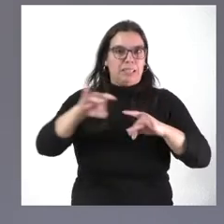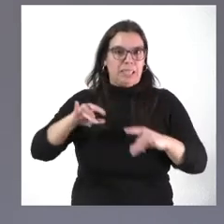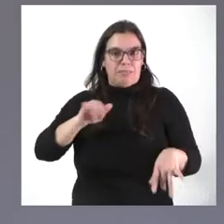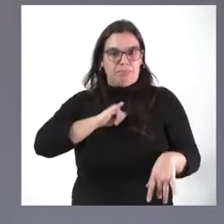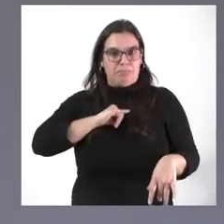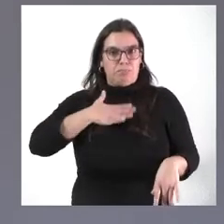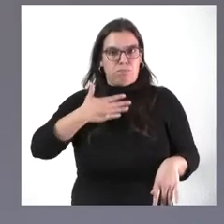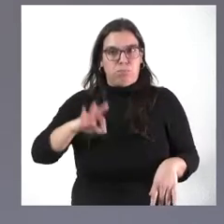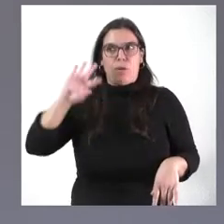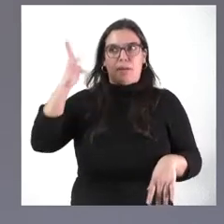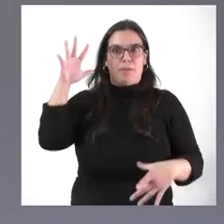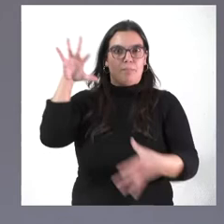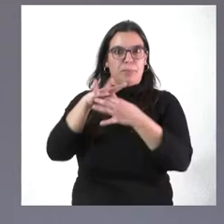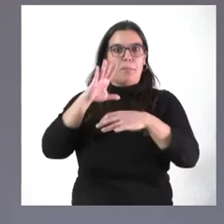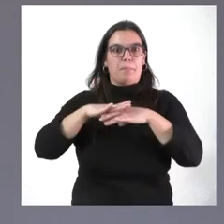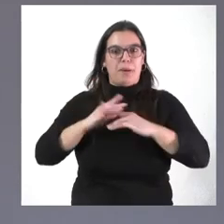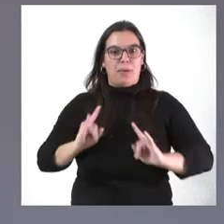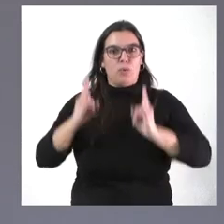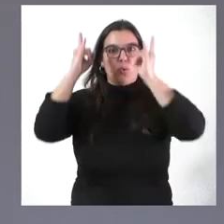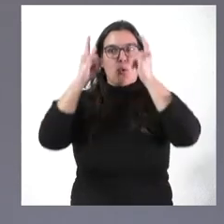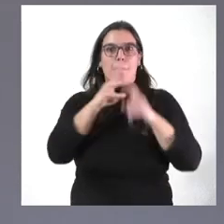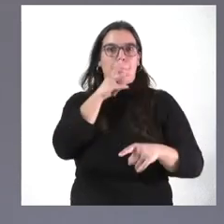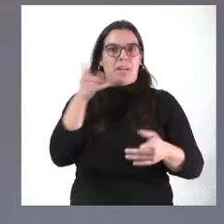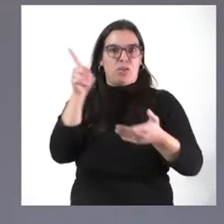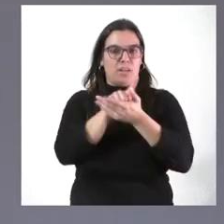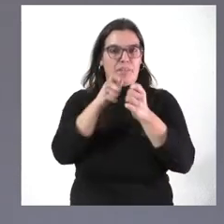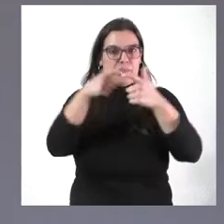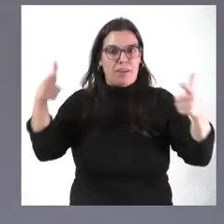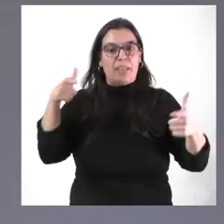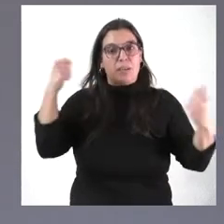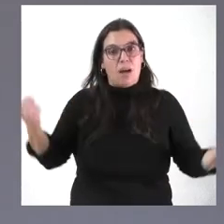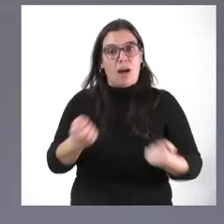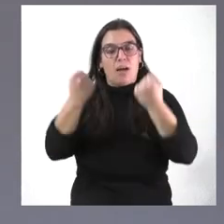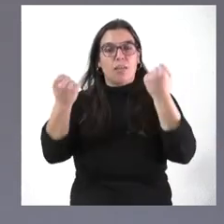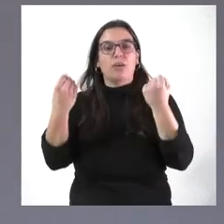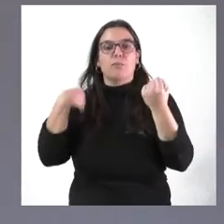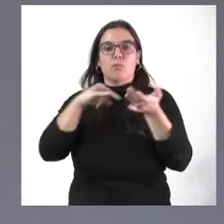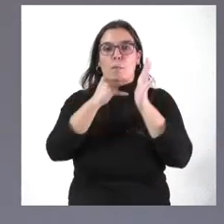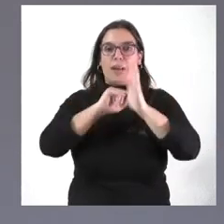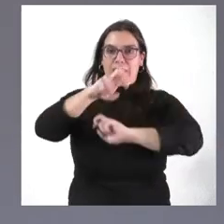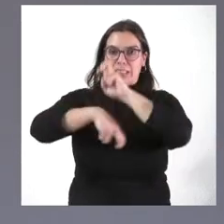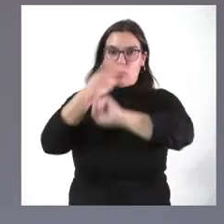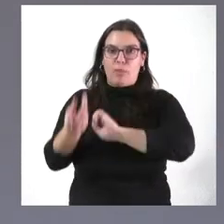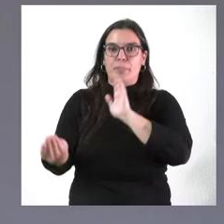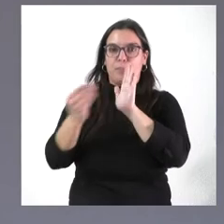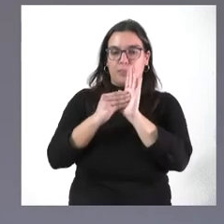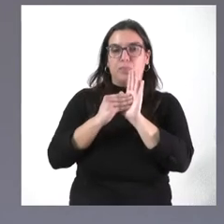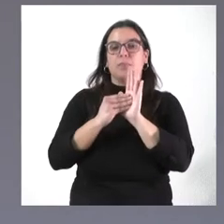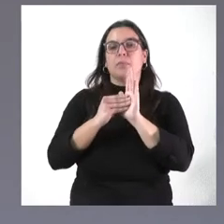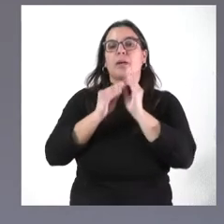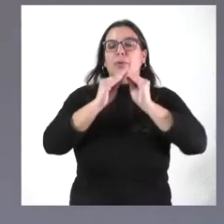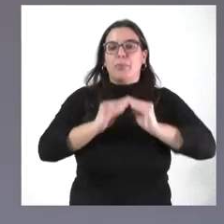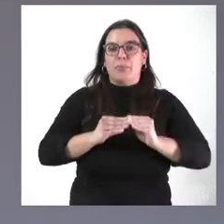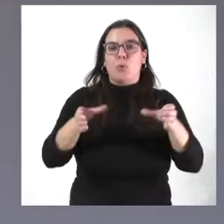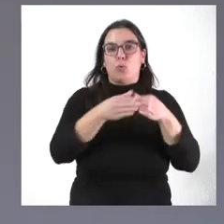al clima de la zona para repoblar la zona afectada son acciones que están dentro de ese plan de restauración del incendio elaborado por la